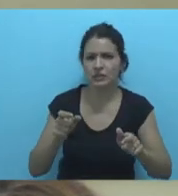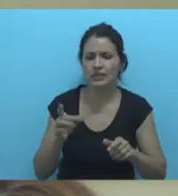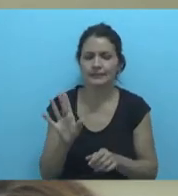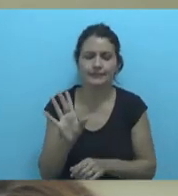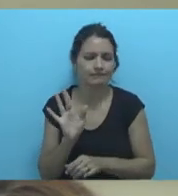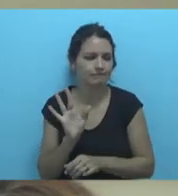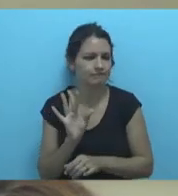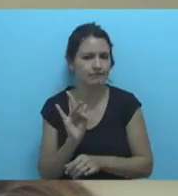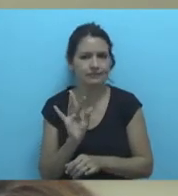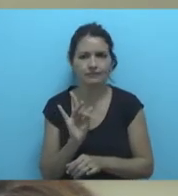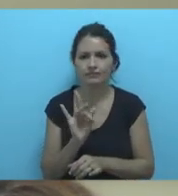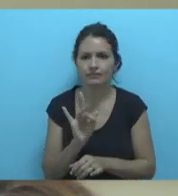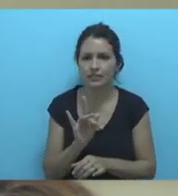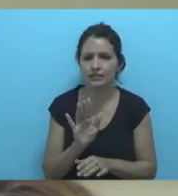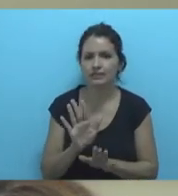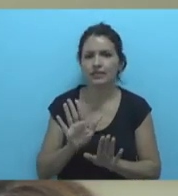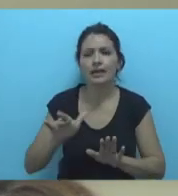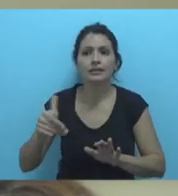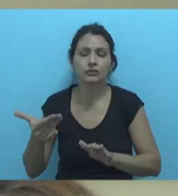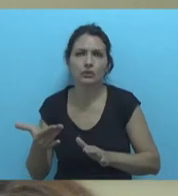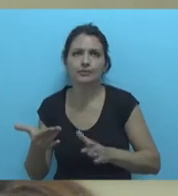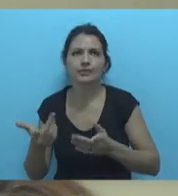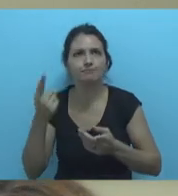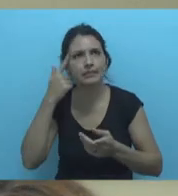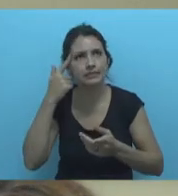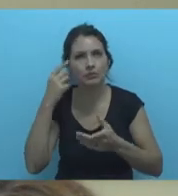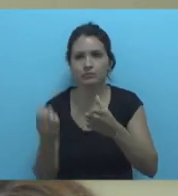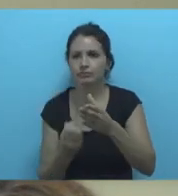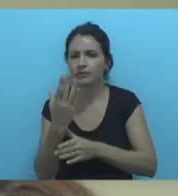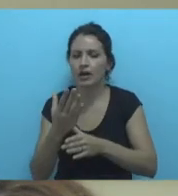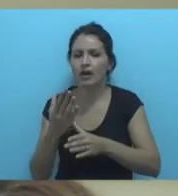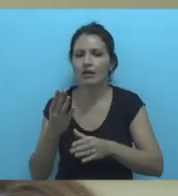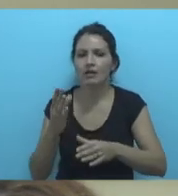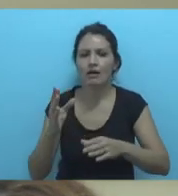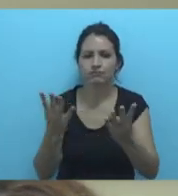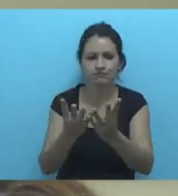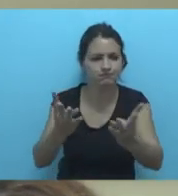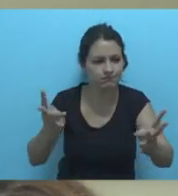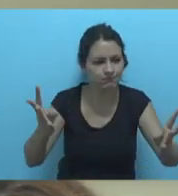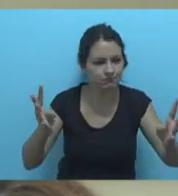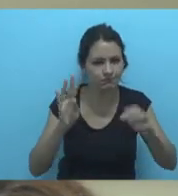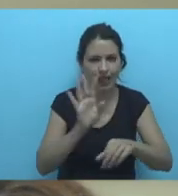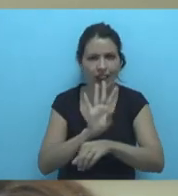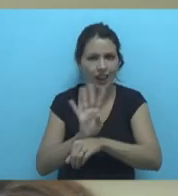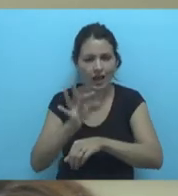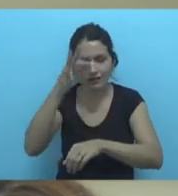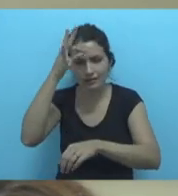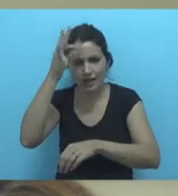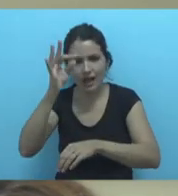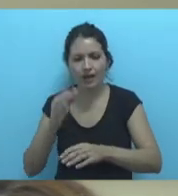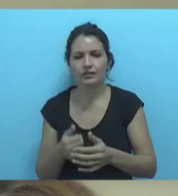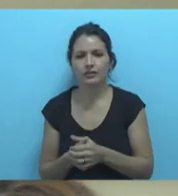de, bueno, un ciclo de espectáculos en el anfiteatro del Parque España. Esa